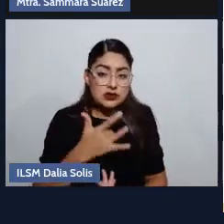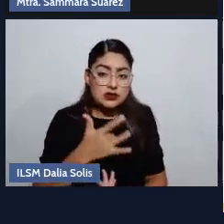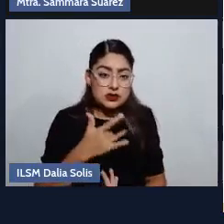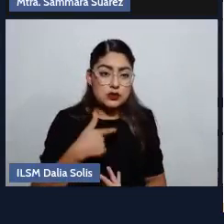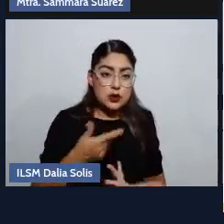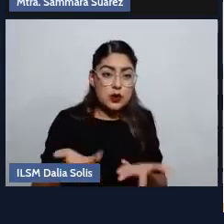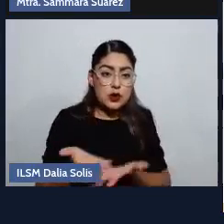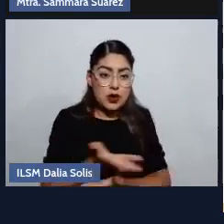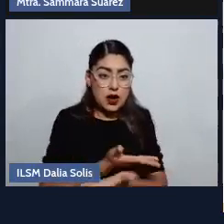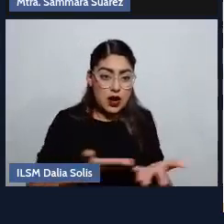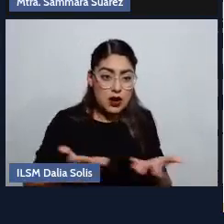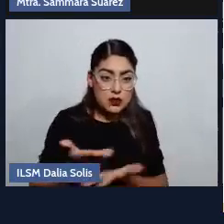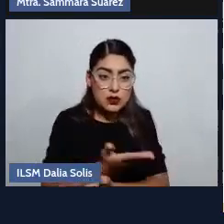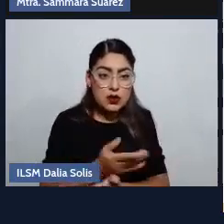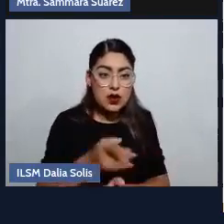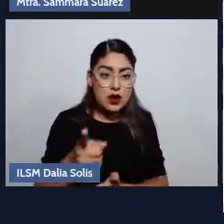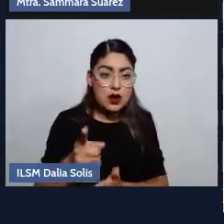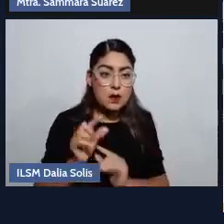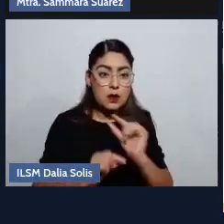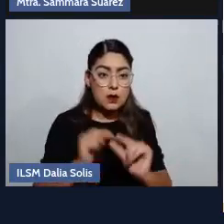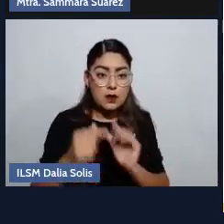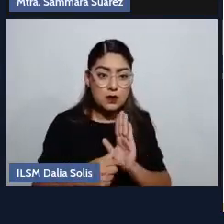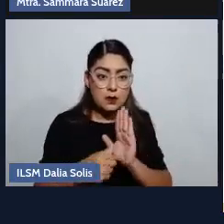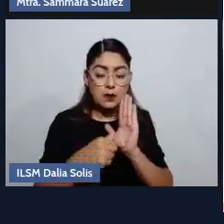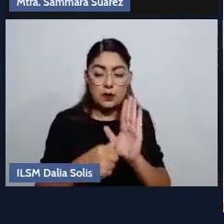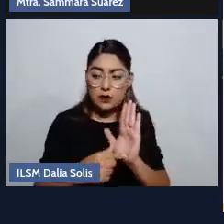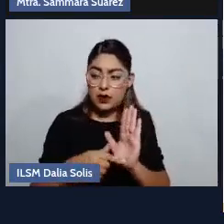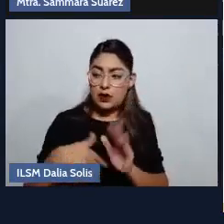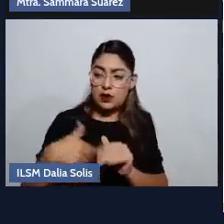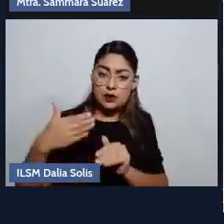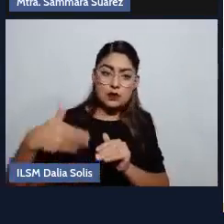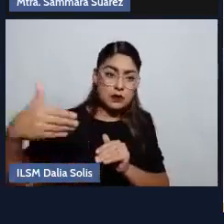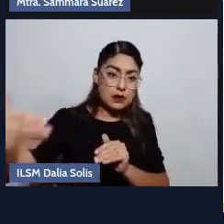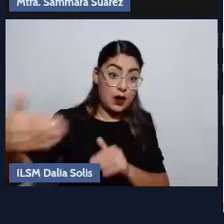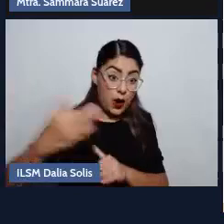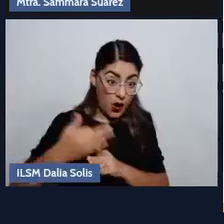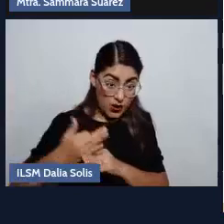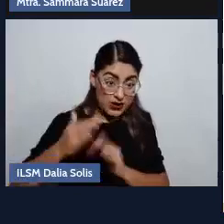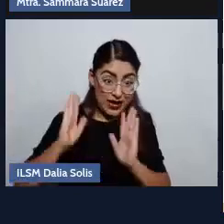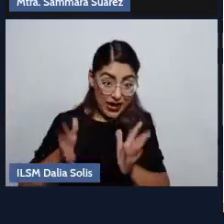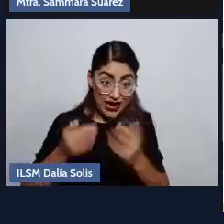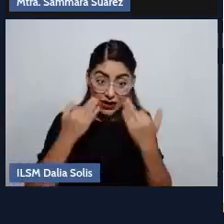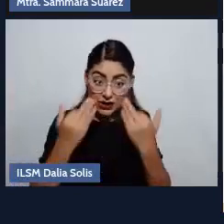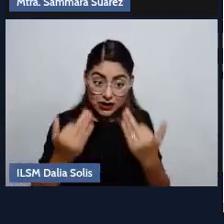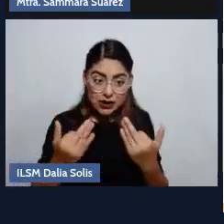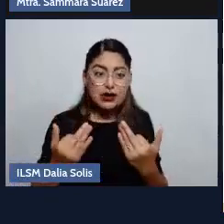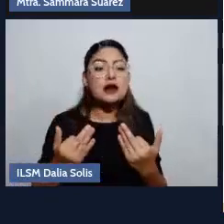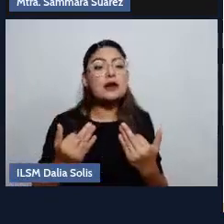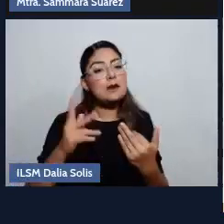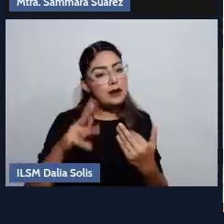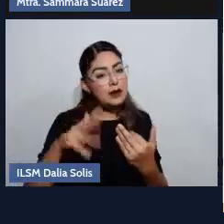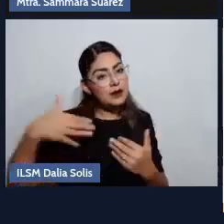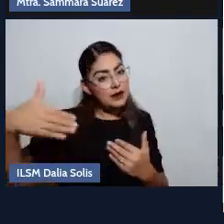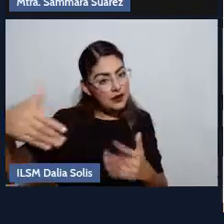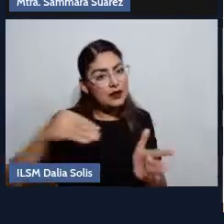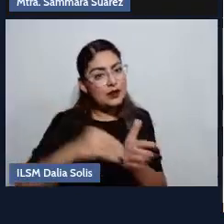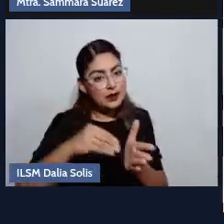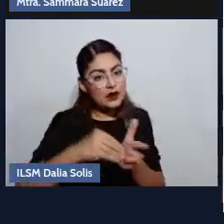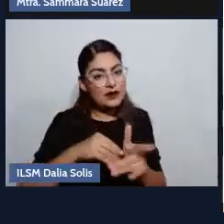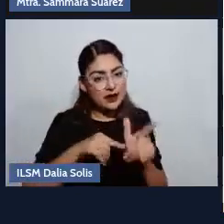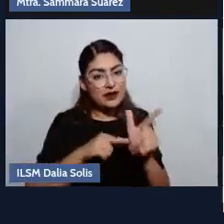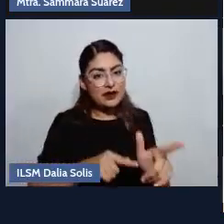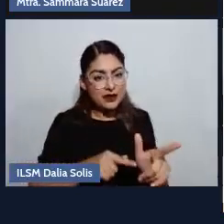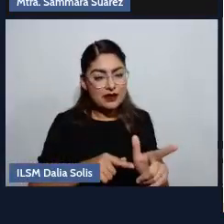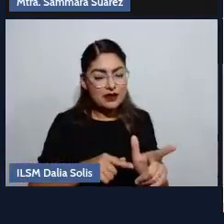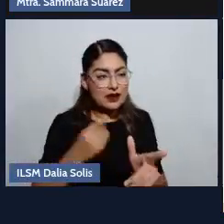van a ir reflejando a lo largo de los años, ya no físicamente, sino emocionalmente, ¿no? O sea, gente quedó con ansiedad,